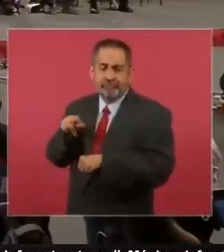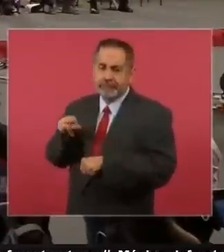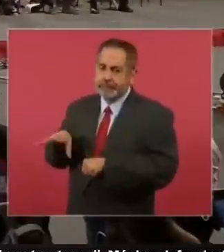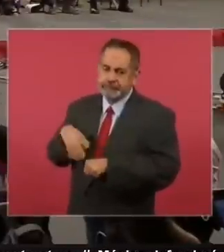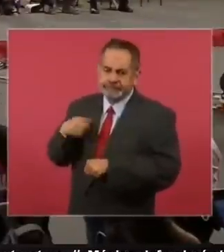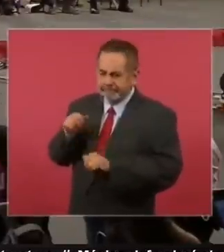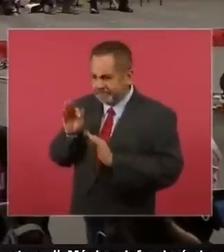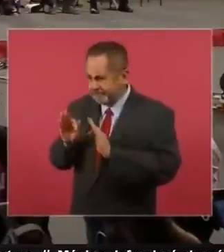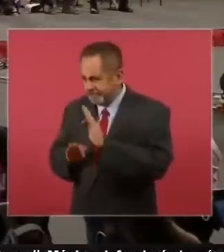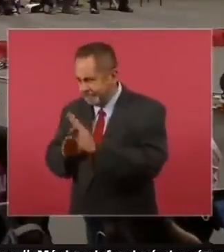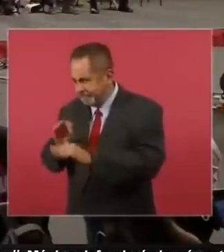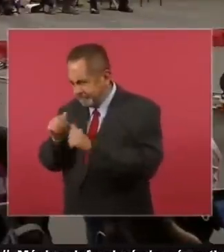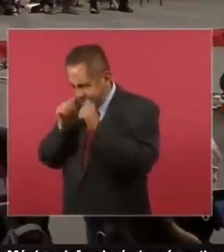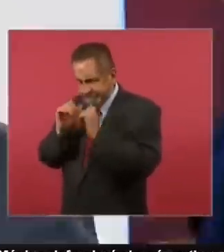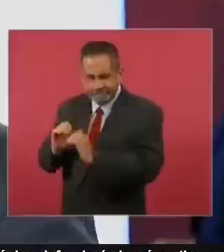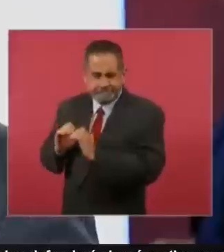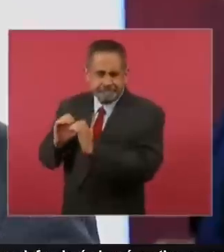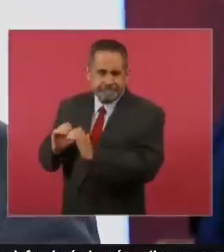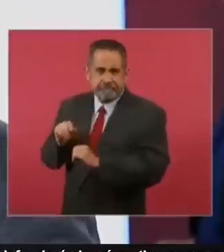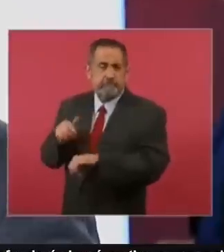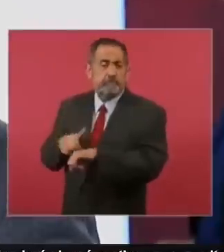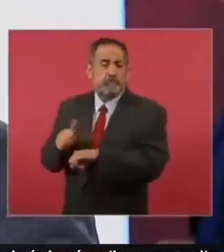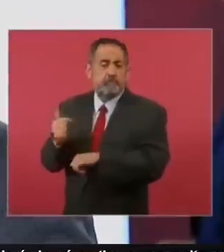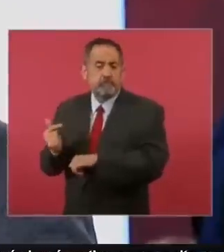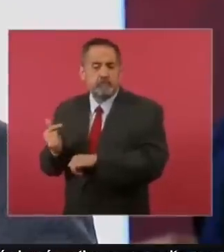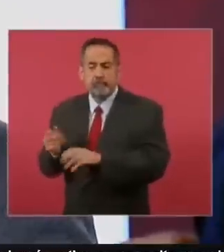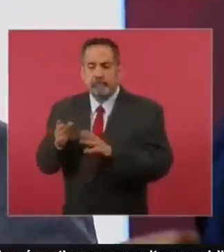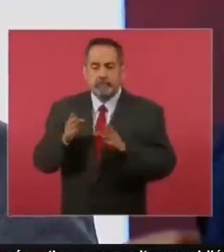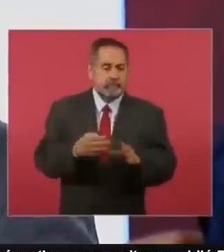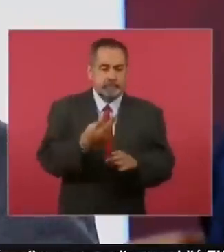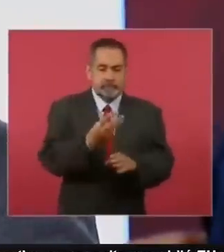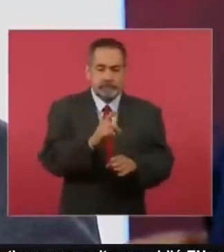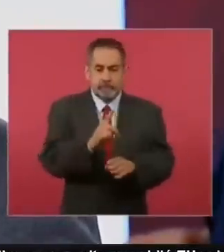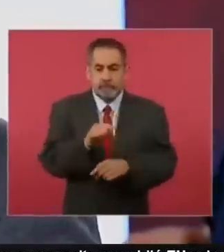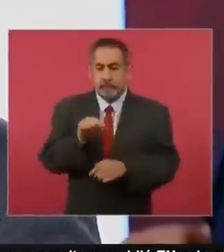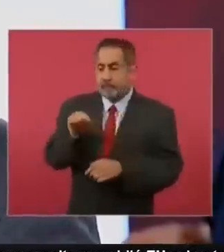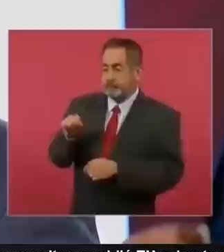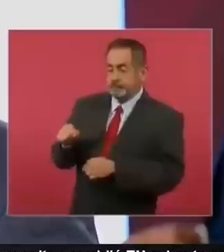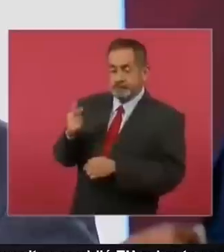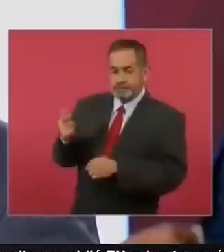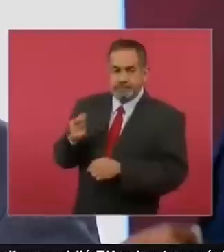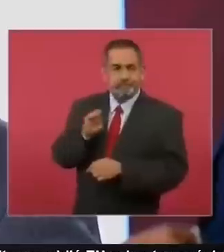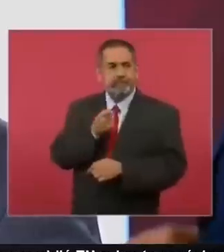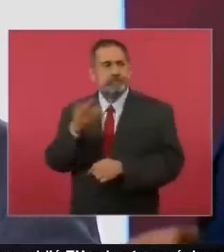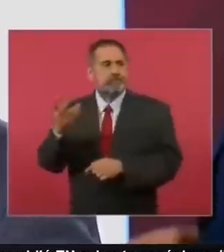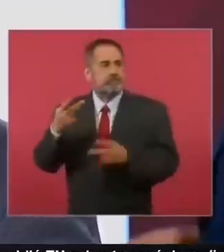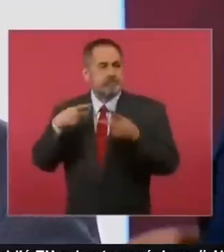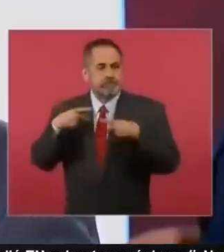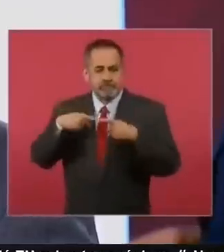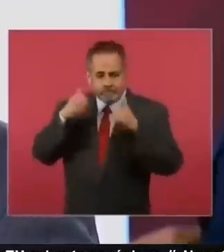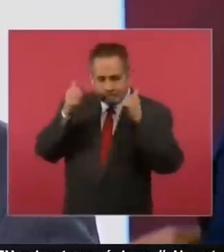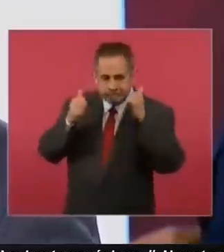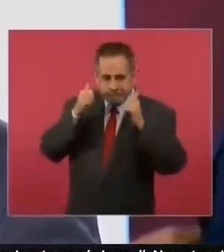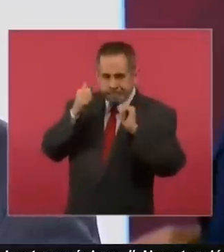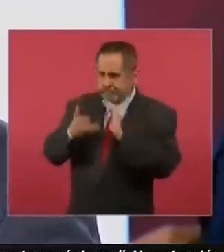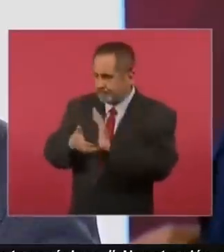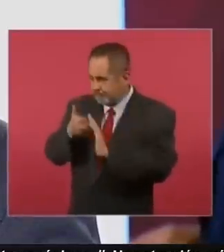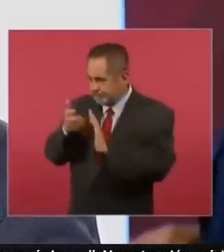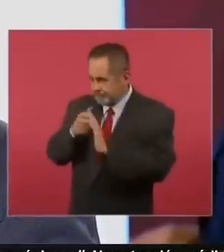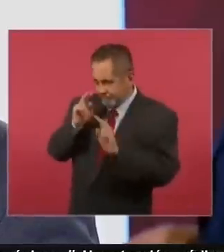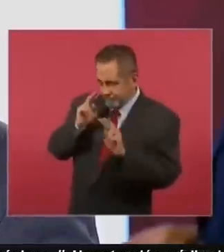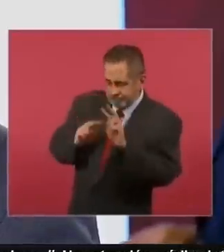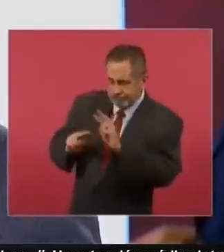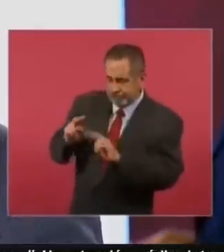esfuerzo importantísimo no solo de arqueólogos sino también de elementos de la secretaría de la defensa nacional